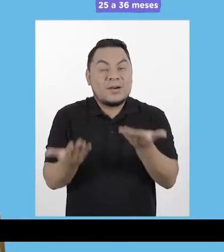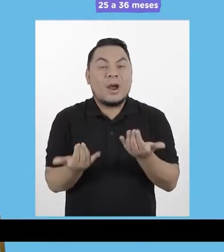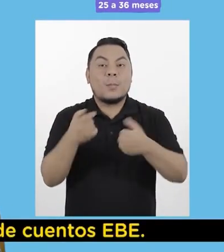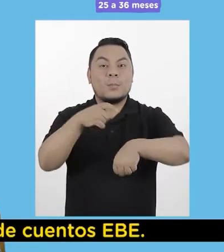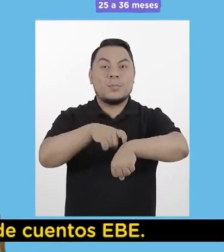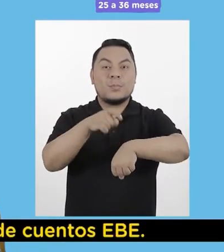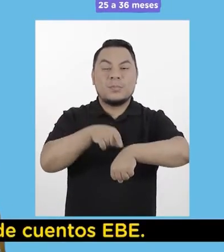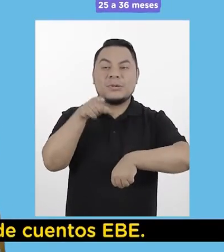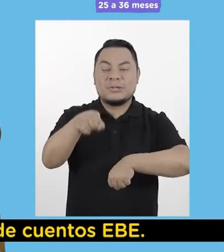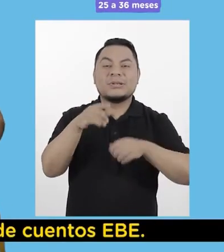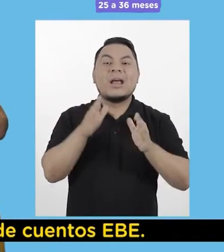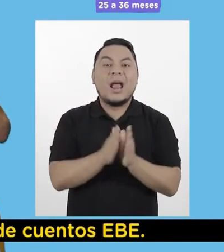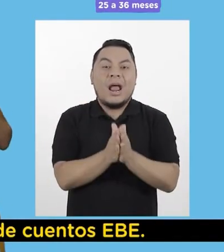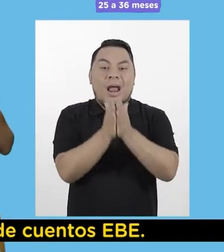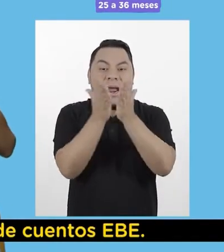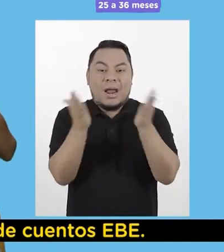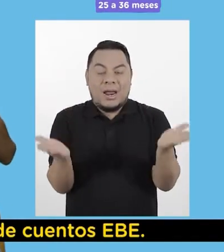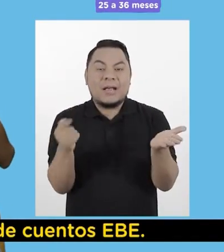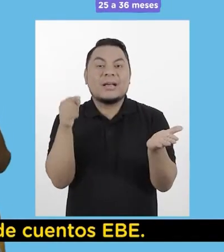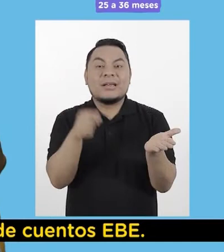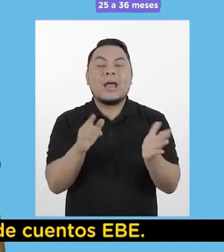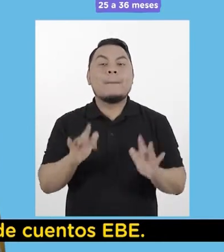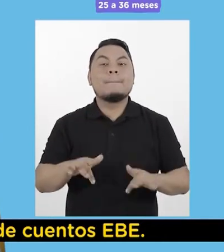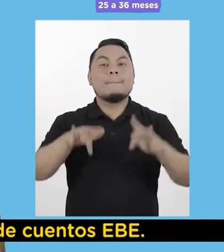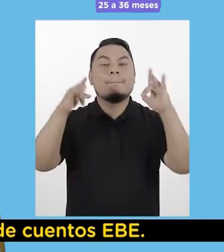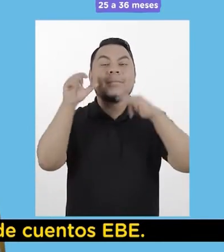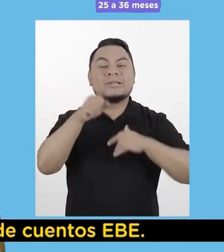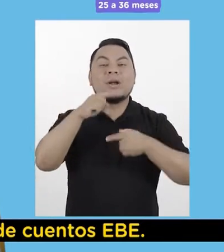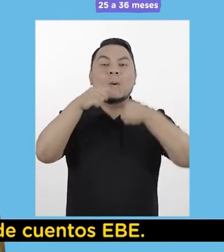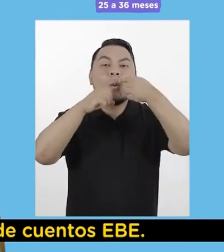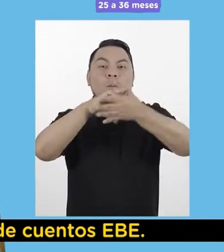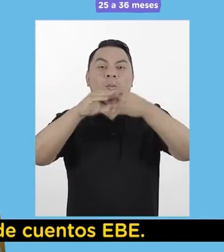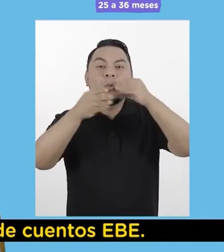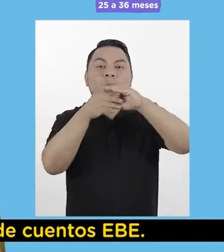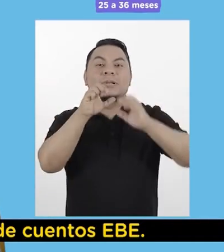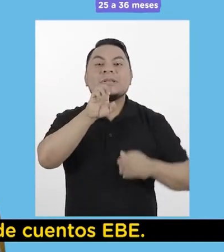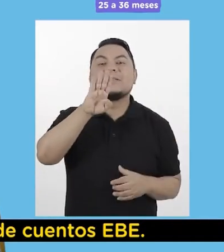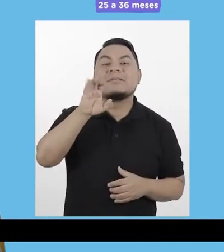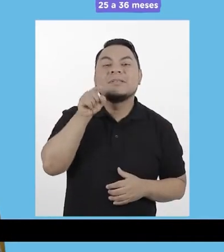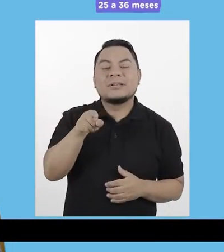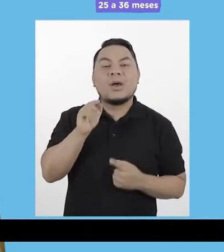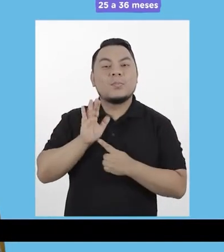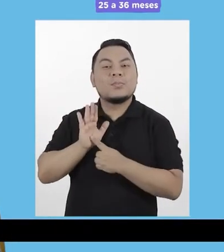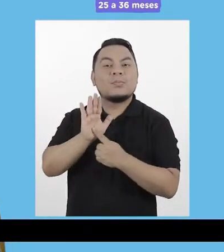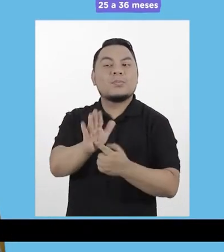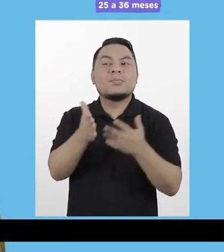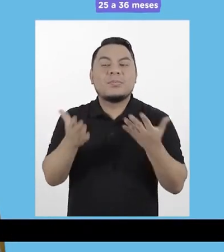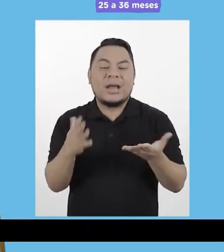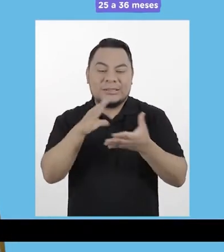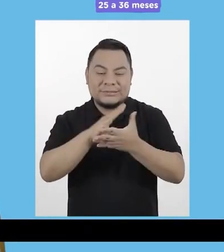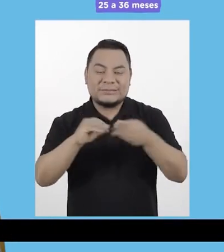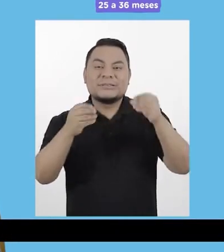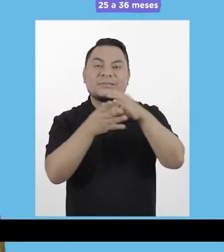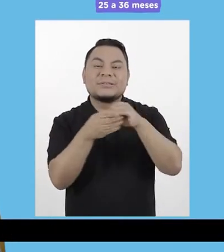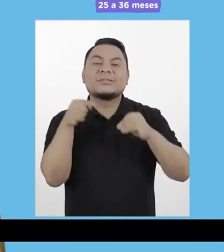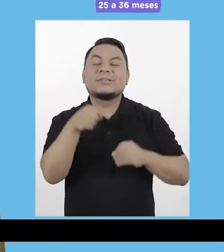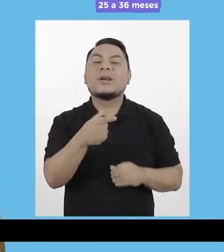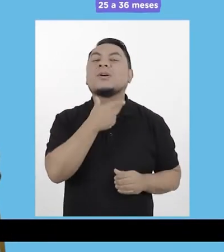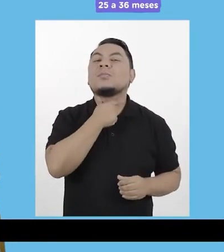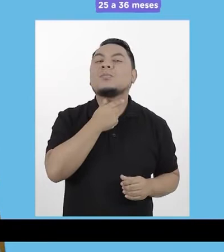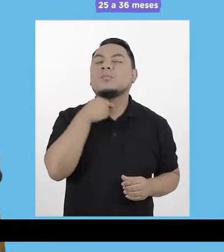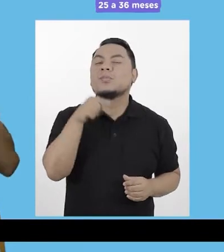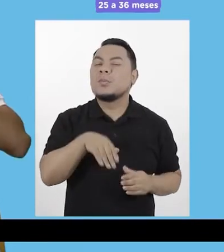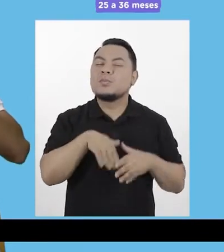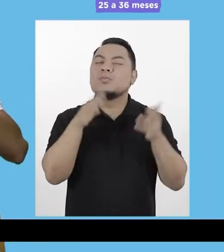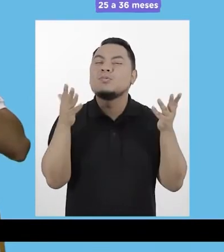Ahora es momento de abrir nuestro libro mágico de cuentos Eve. Les presento una historia que